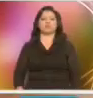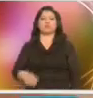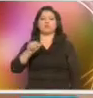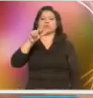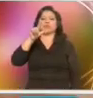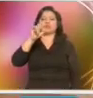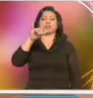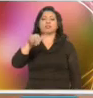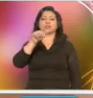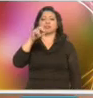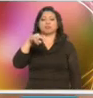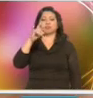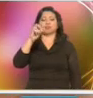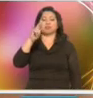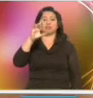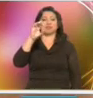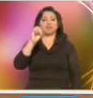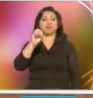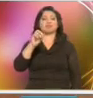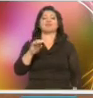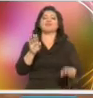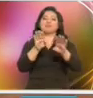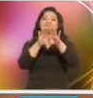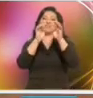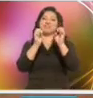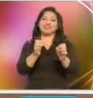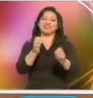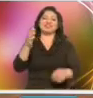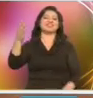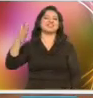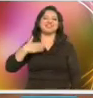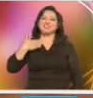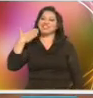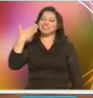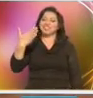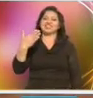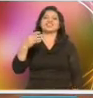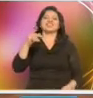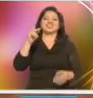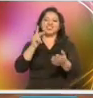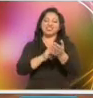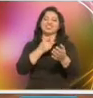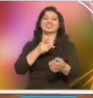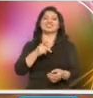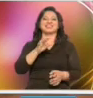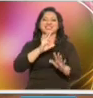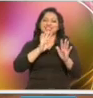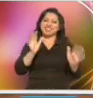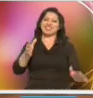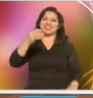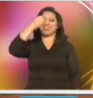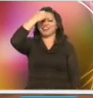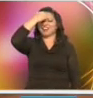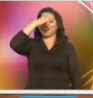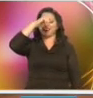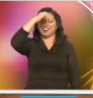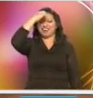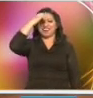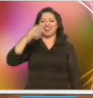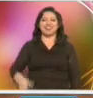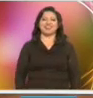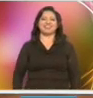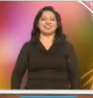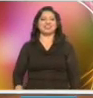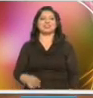Alejandro Rosas, ¿cómo estás? ¿Cómo estás? Qué milagro tenerte otra vez Ya acá. estamos aquí, Ya te extrañábamos. Muchas gracias. No,